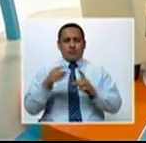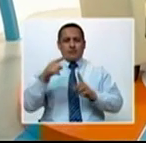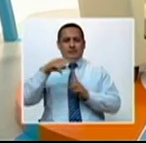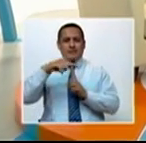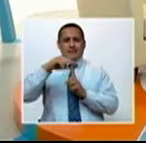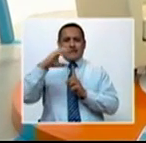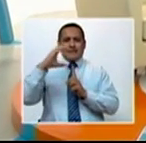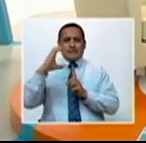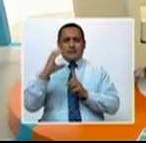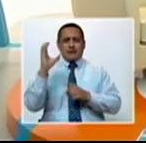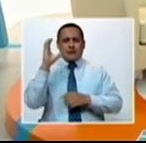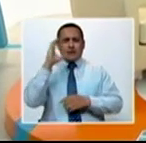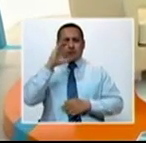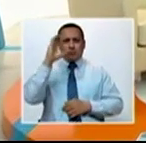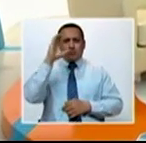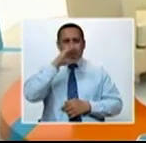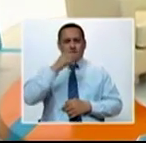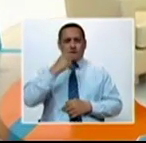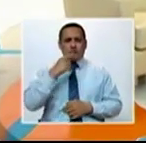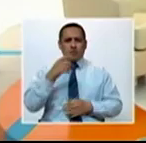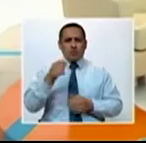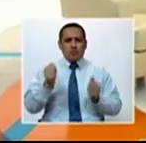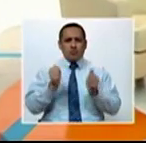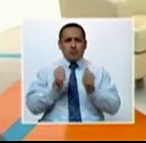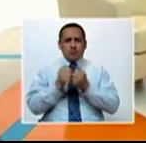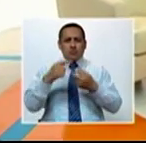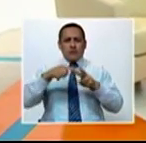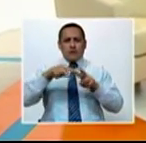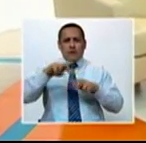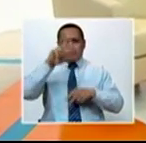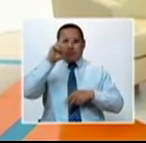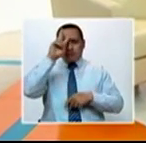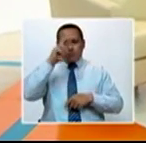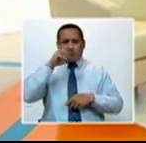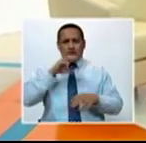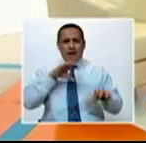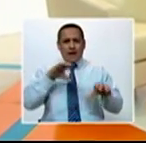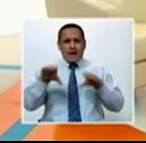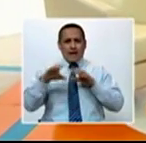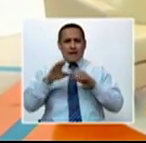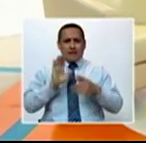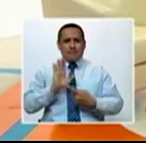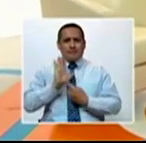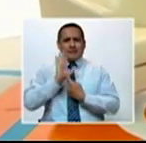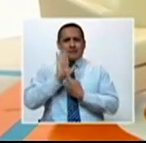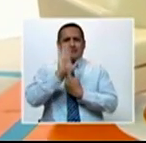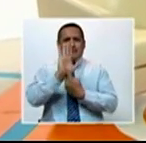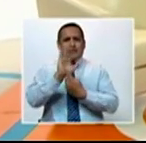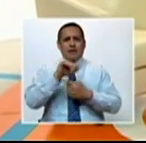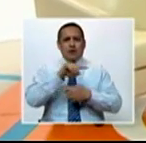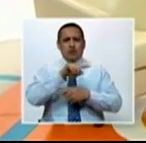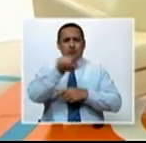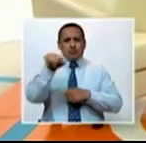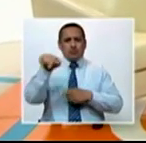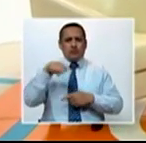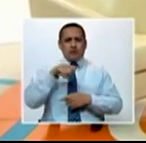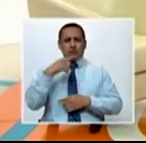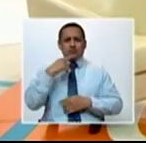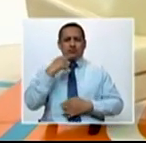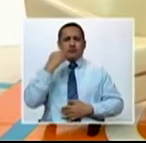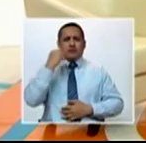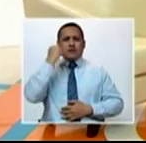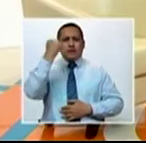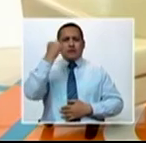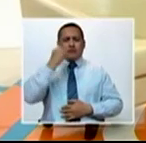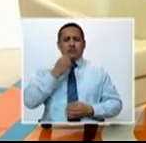que busca, junto con TV Perú, acercarle sus derechos, porque es